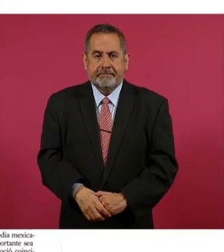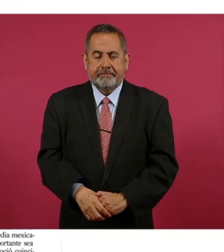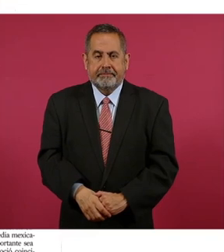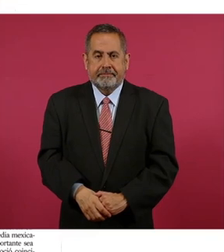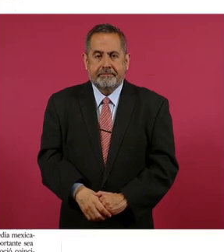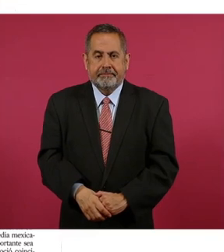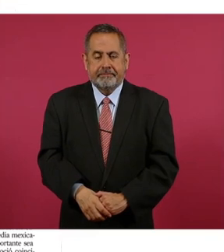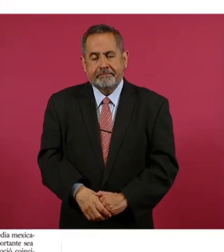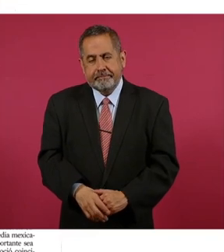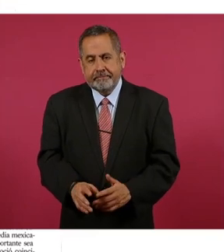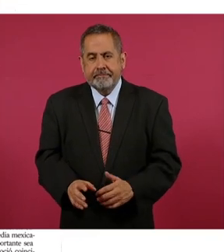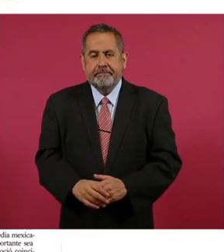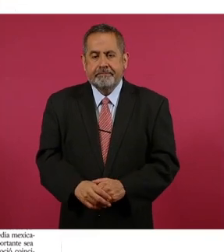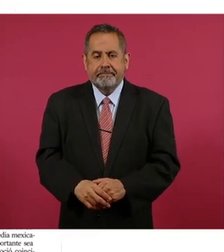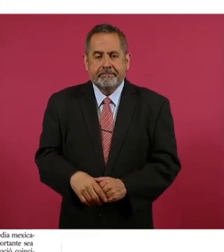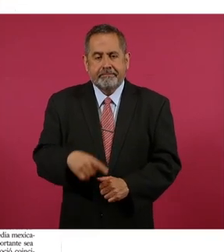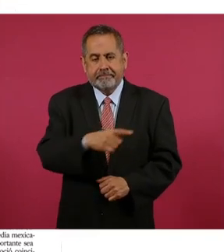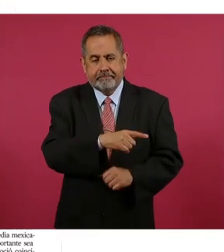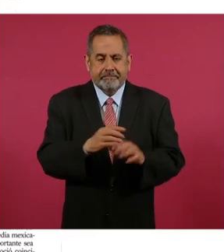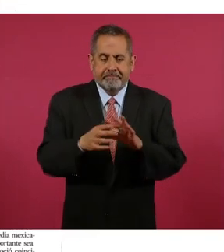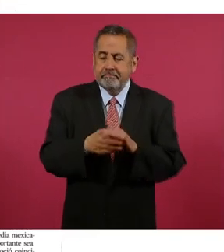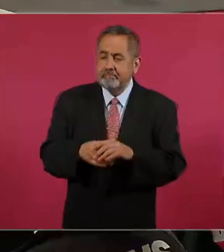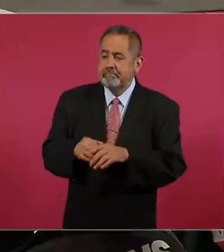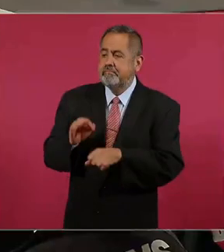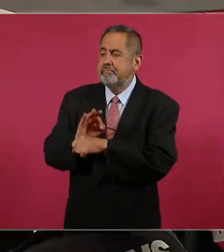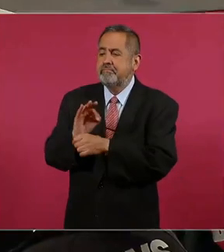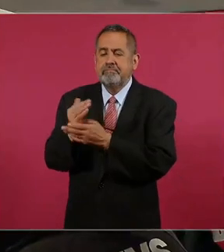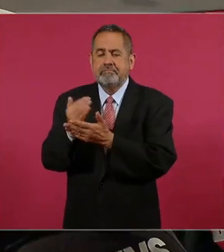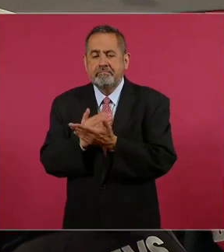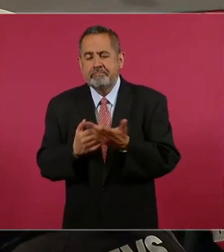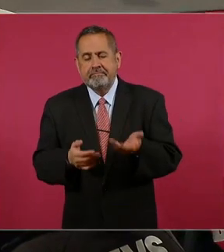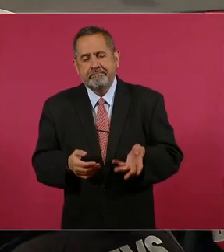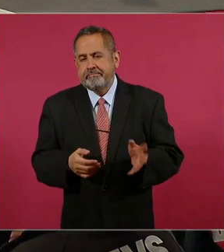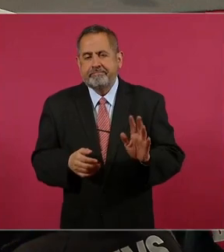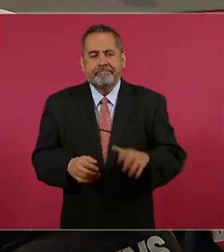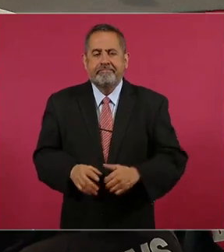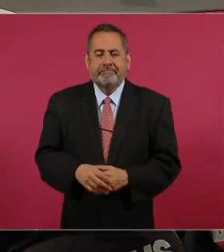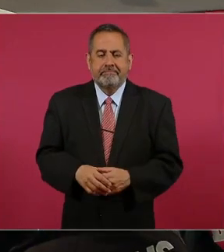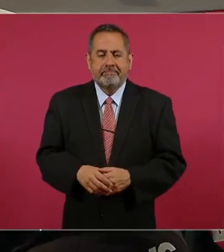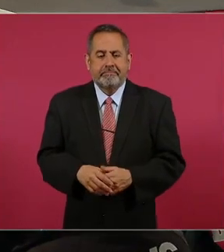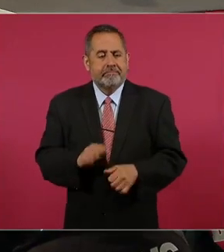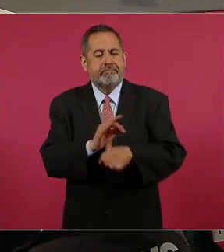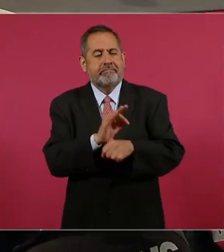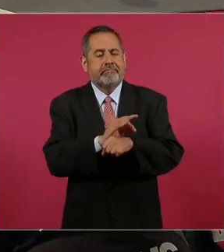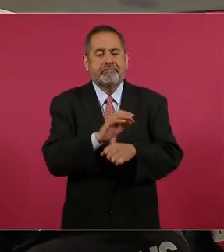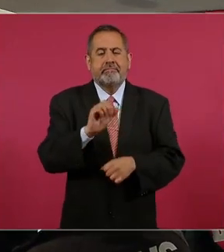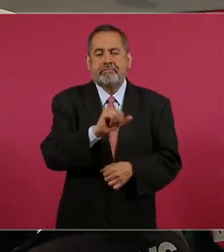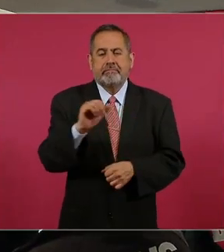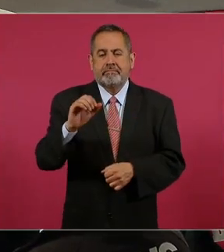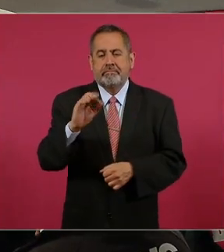Cada vez se le entiende menos a Calderón eso, ¿no?